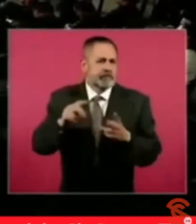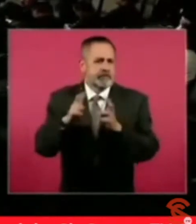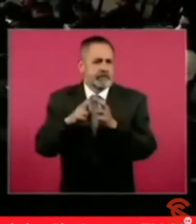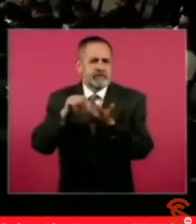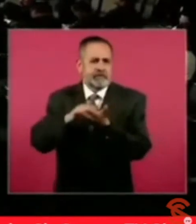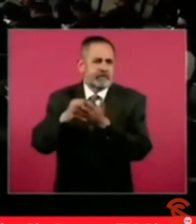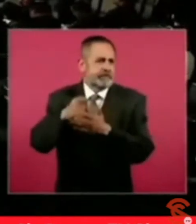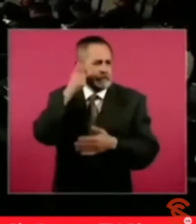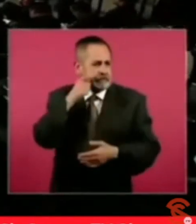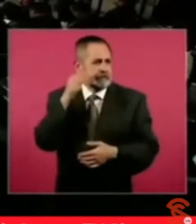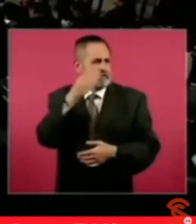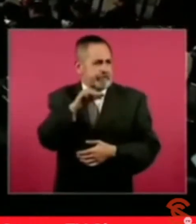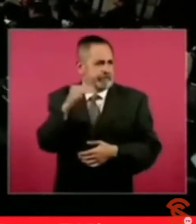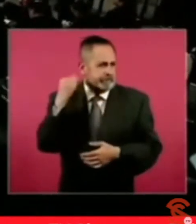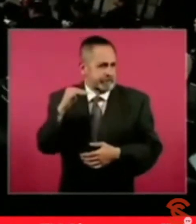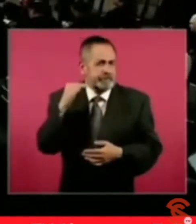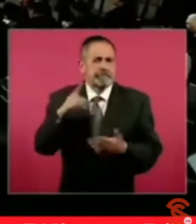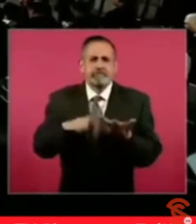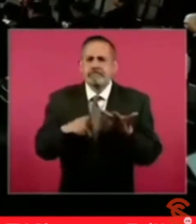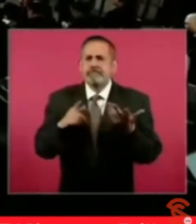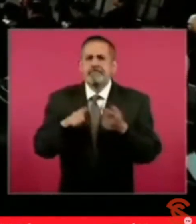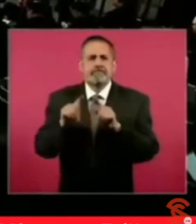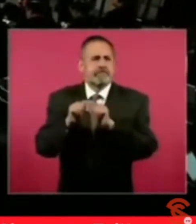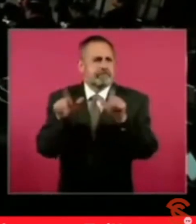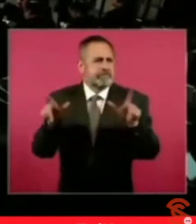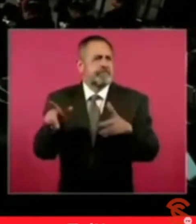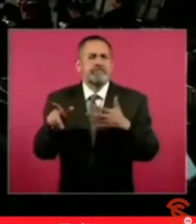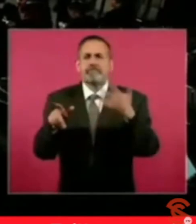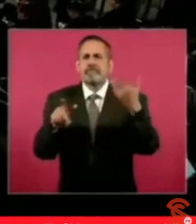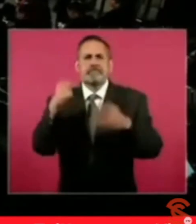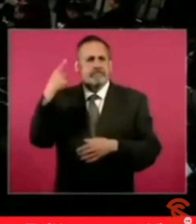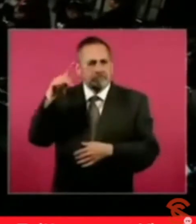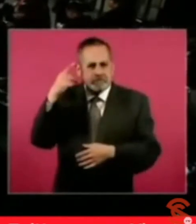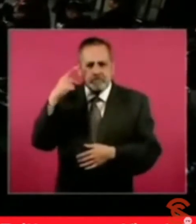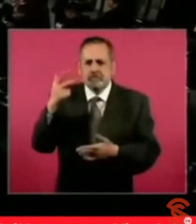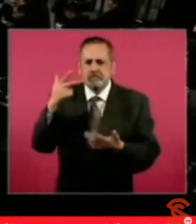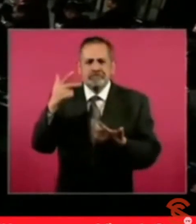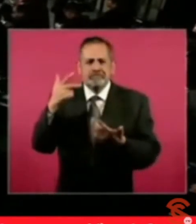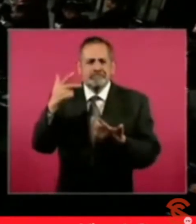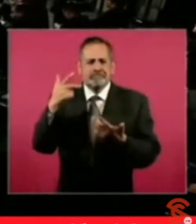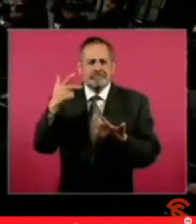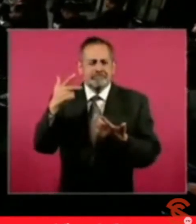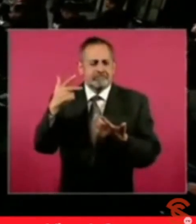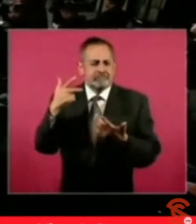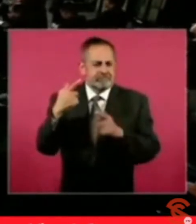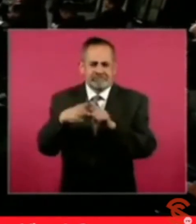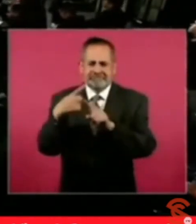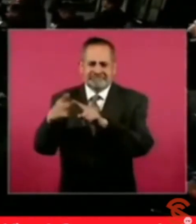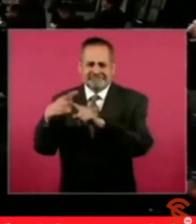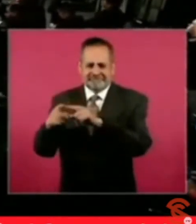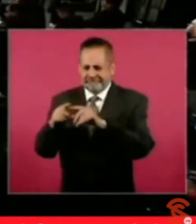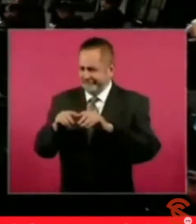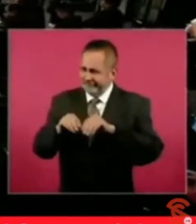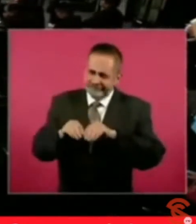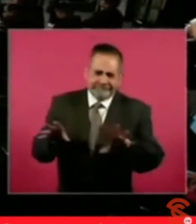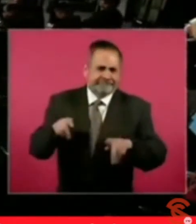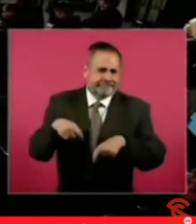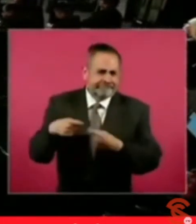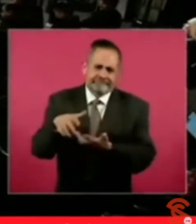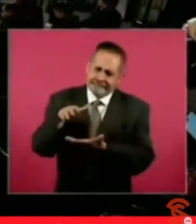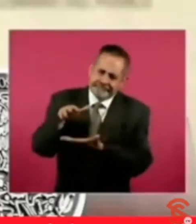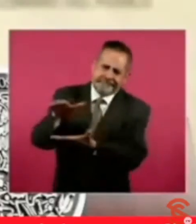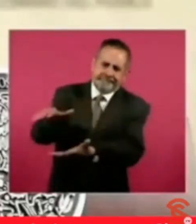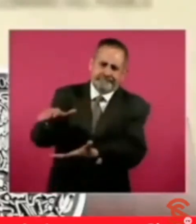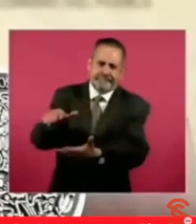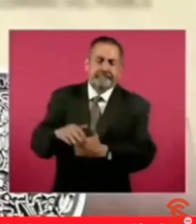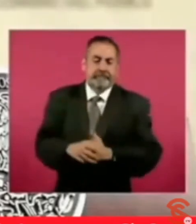Durango, Guerrero, Michoacán, digamos, en Tlaxcala, en Puebla, todo. Quiero informarles a